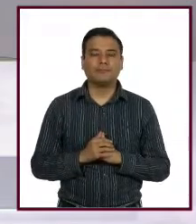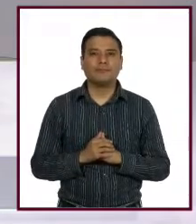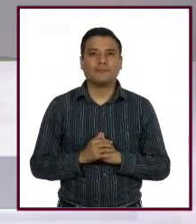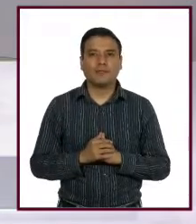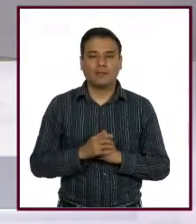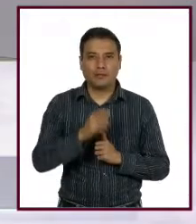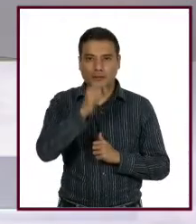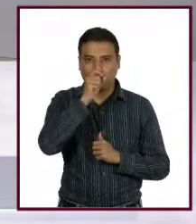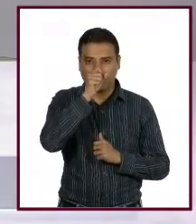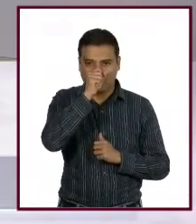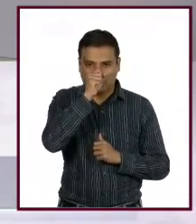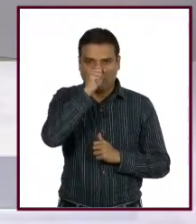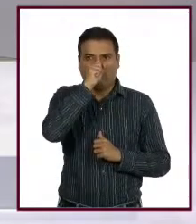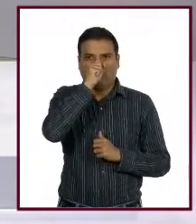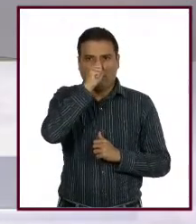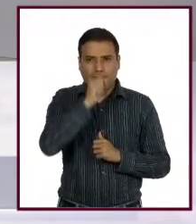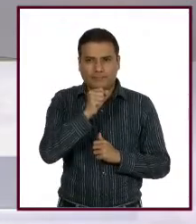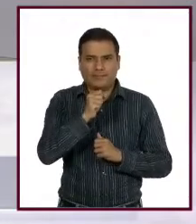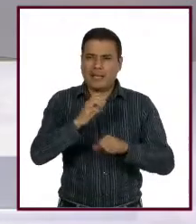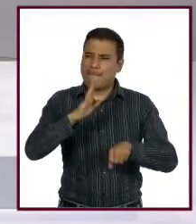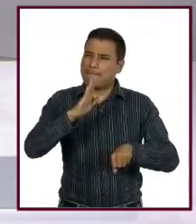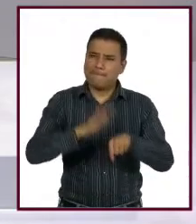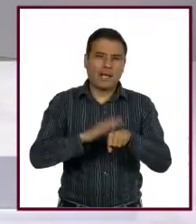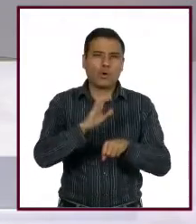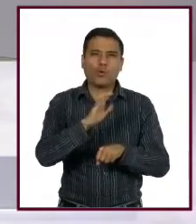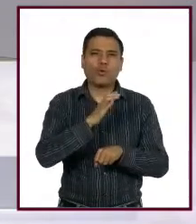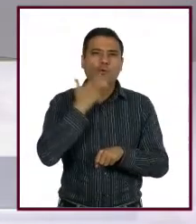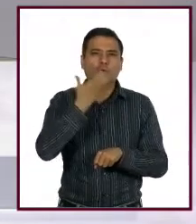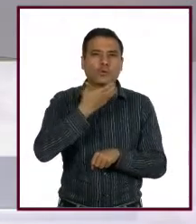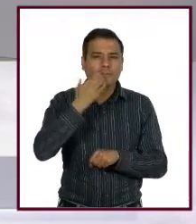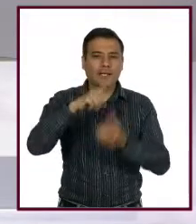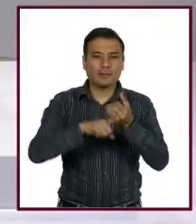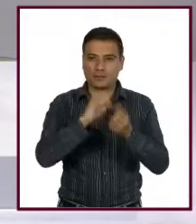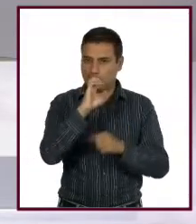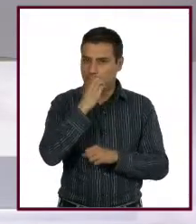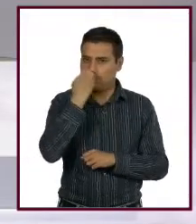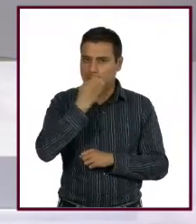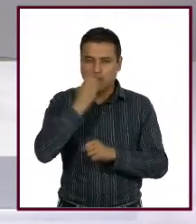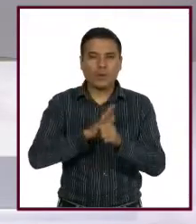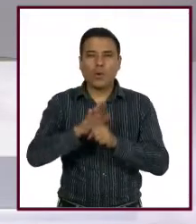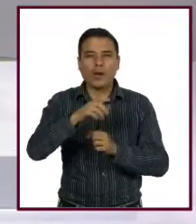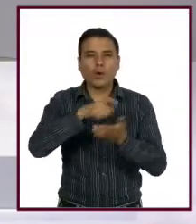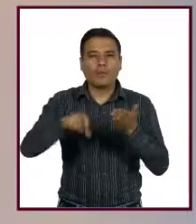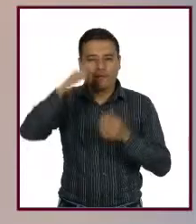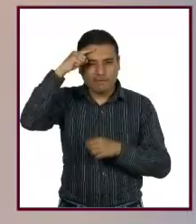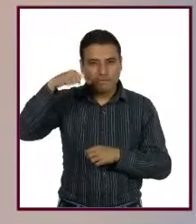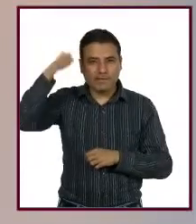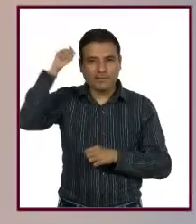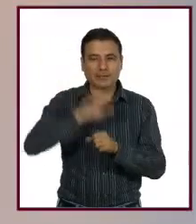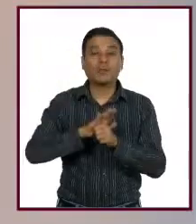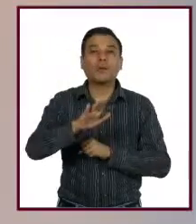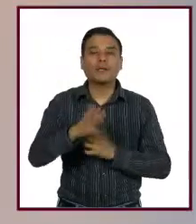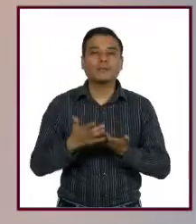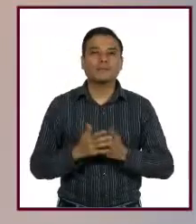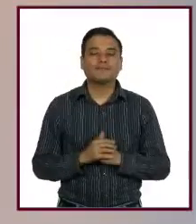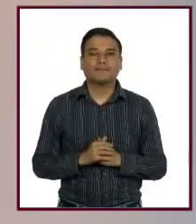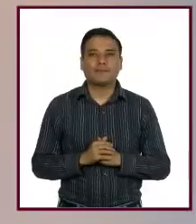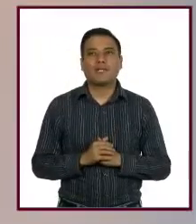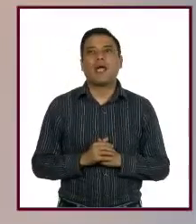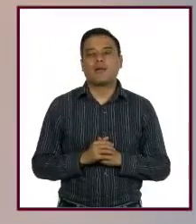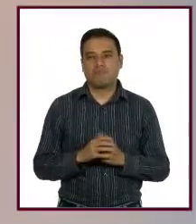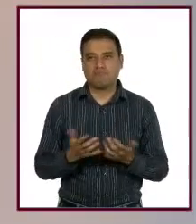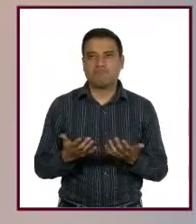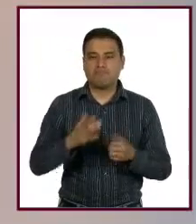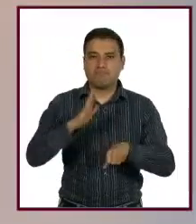afecta al salón de clases, en un salón de clases? Quizá el más accesible, doctor. Los más accesibles, esto